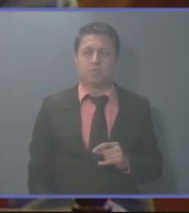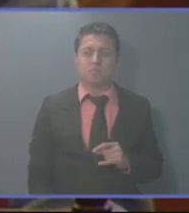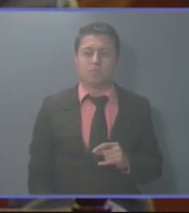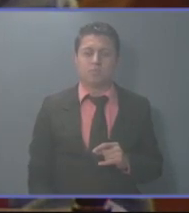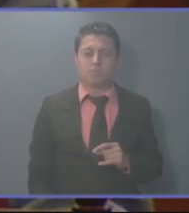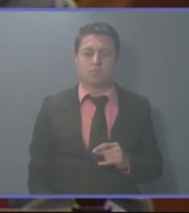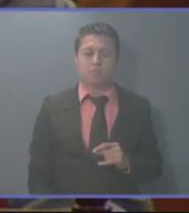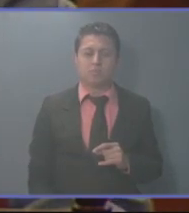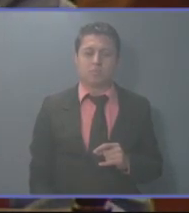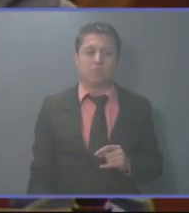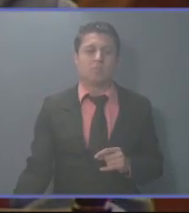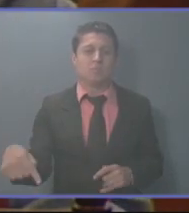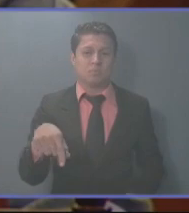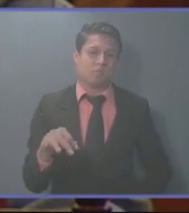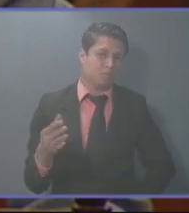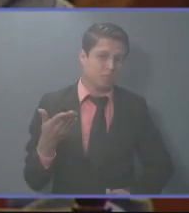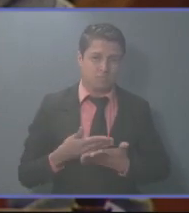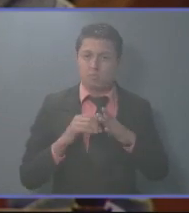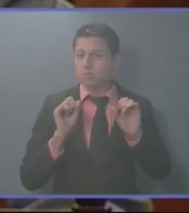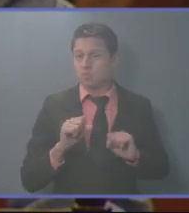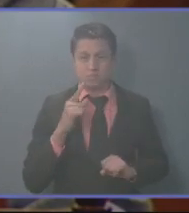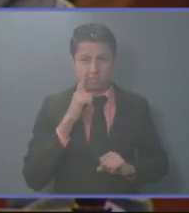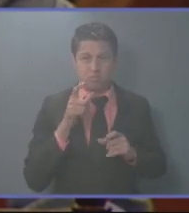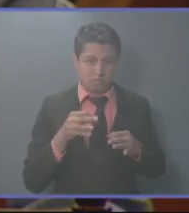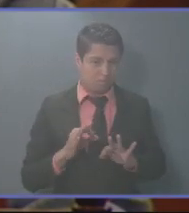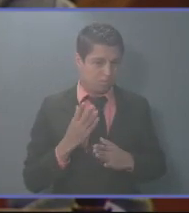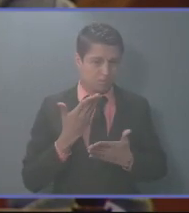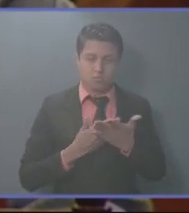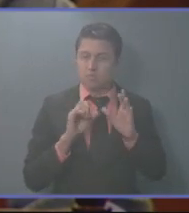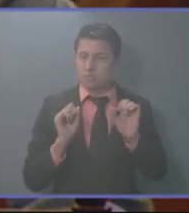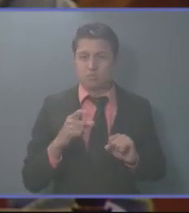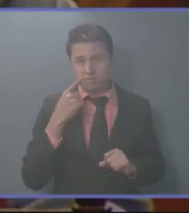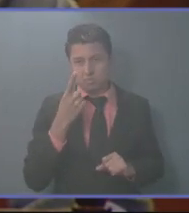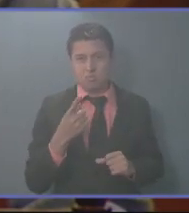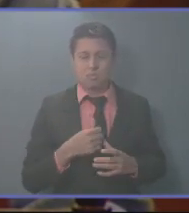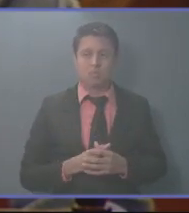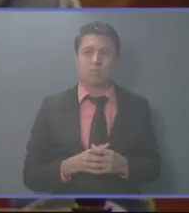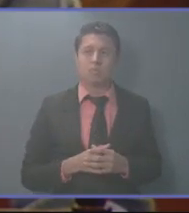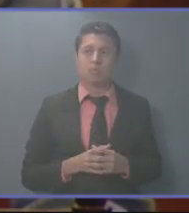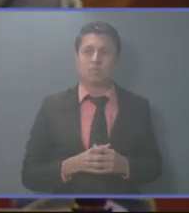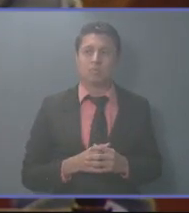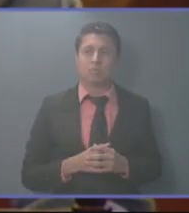Esto no puede verse de esa manera.